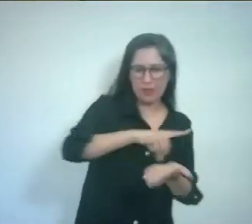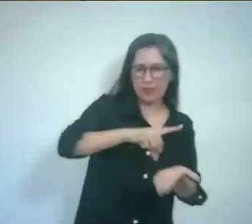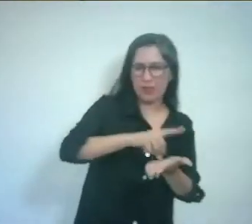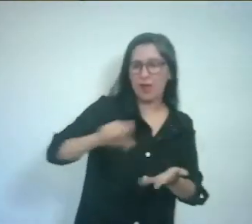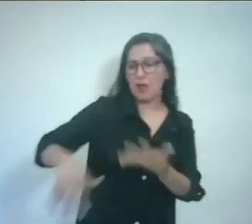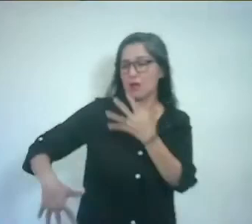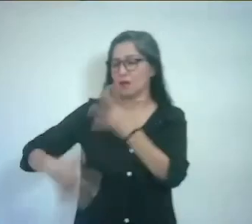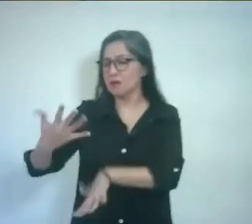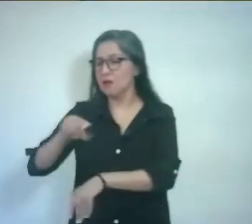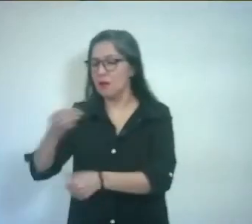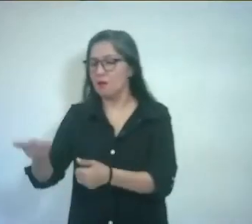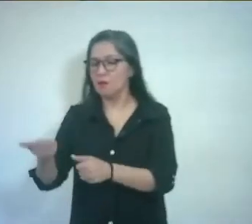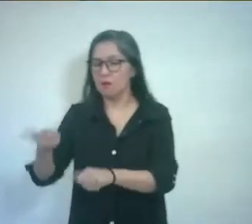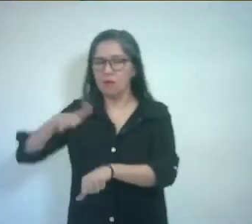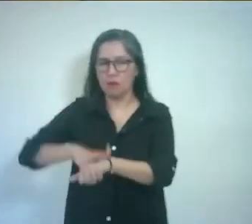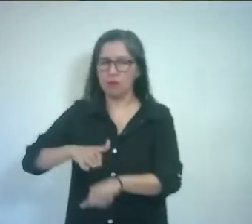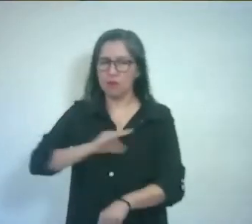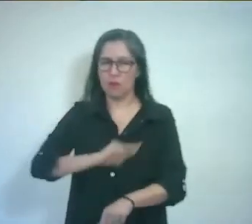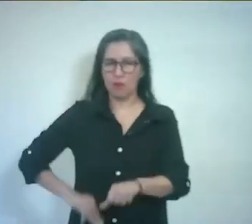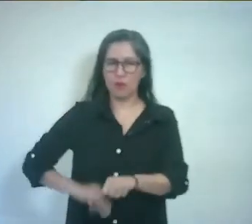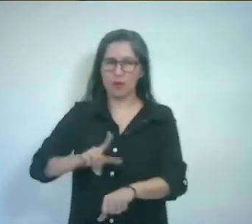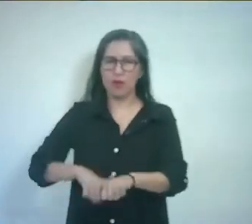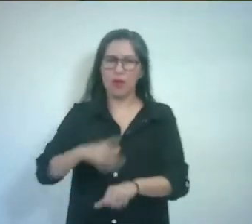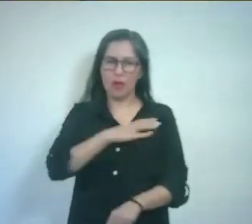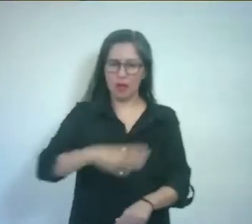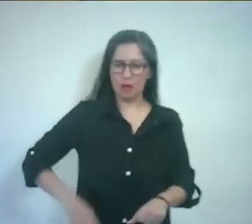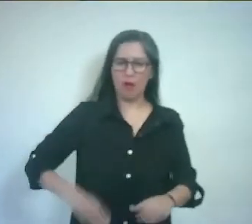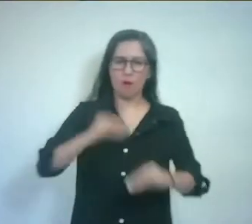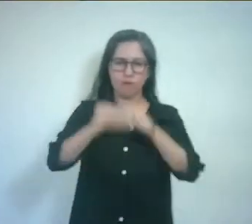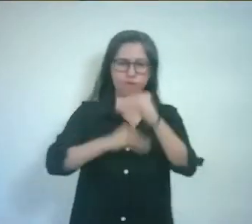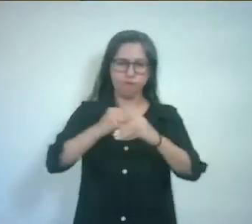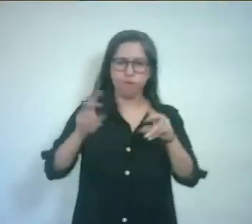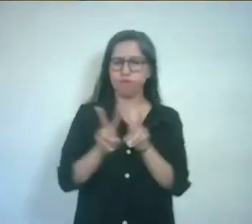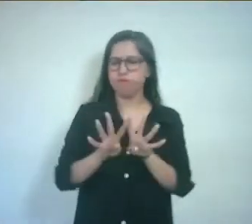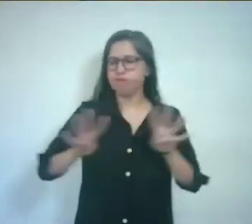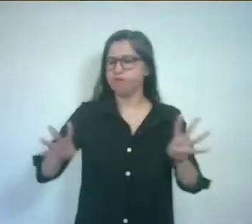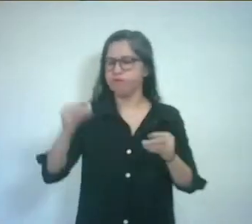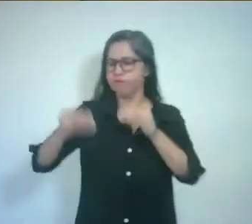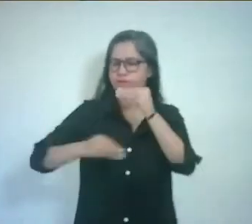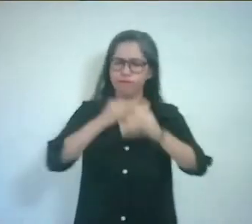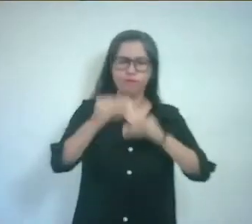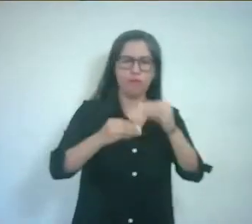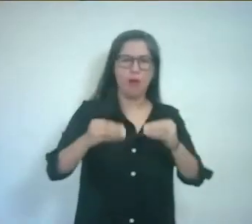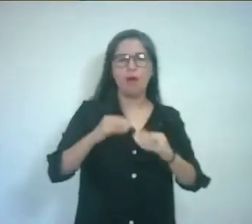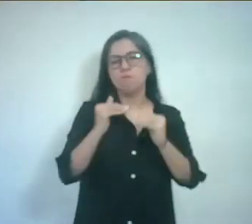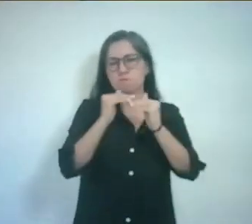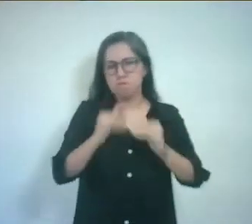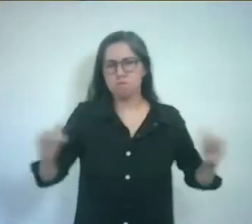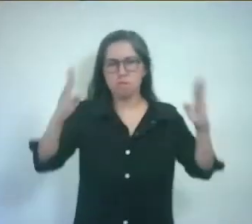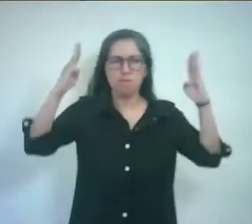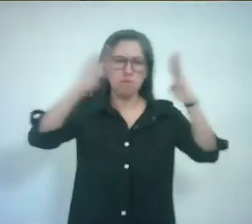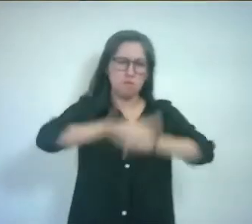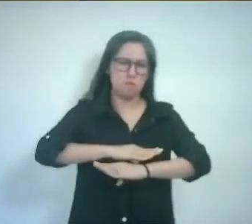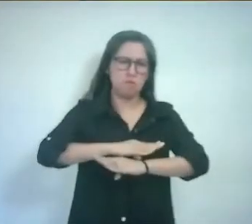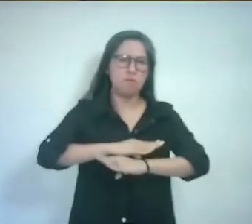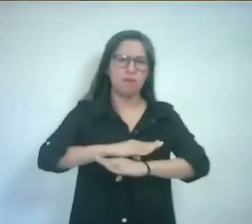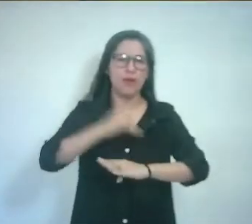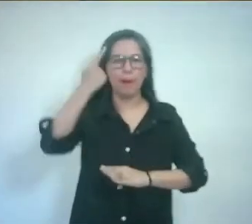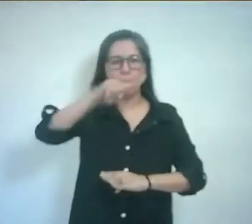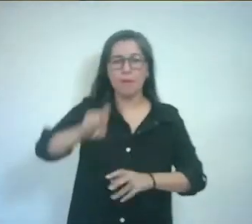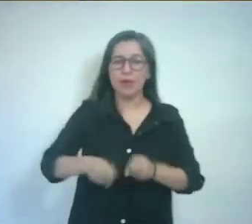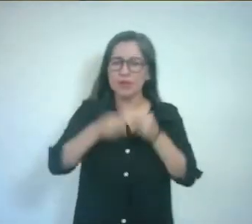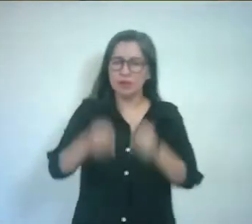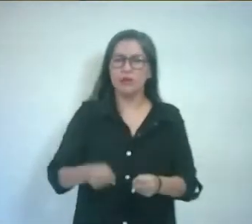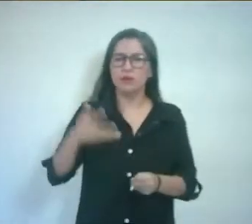las candidaturas debatieron sus propuestas en un ambiente de equidad e imparcialidad, con el firme propósito de